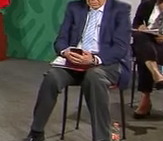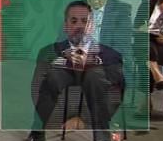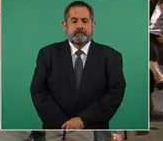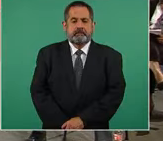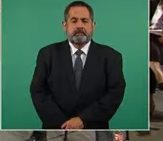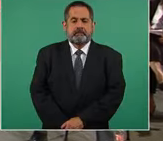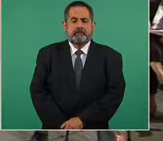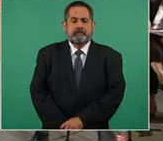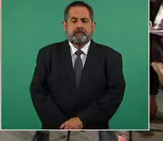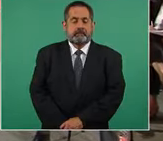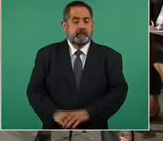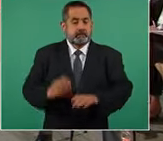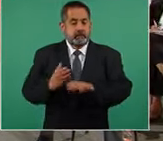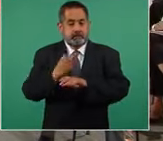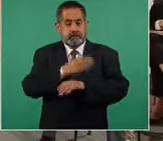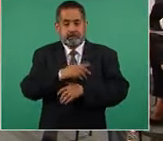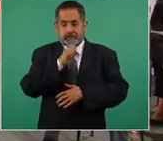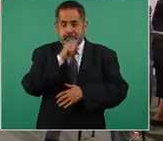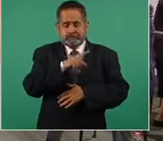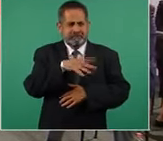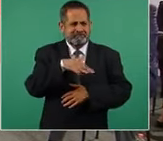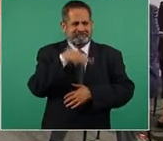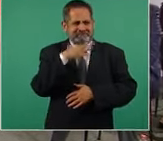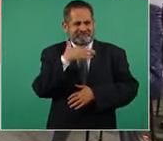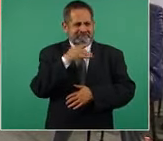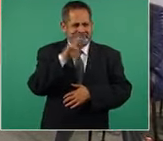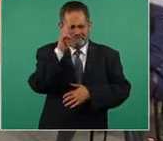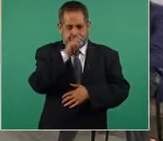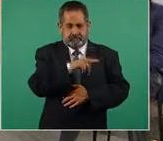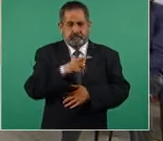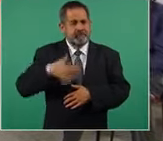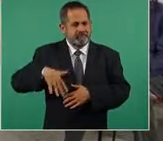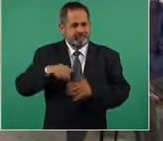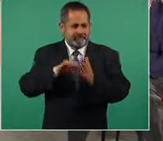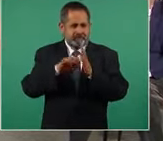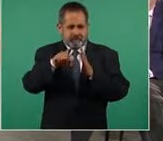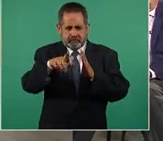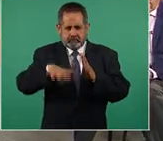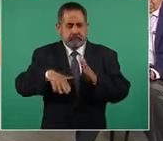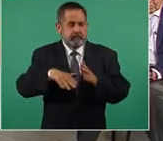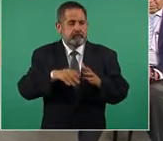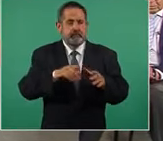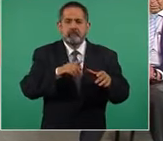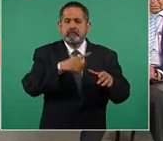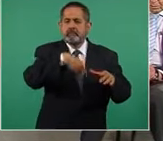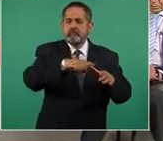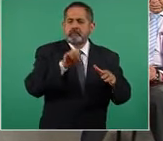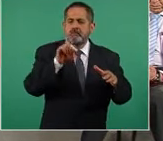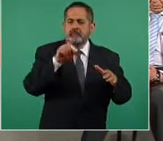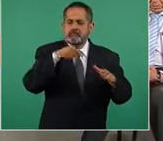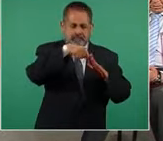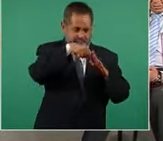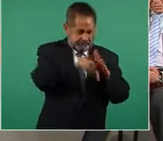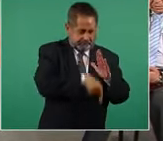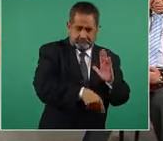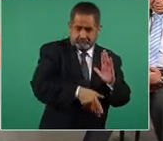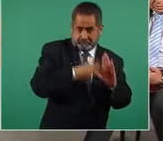Ya hay muchísimos ejemplos. Esto que estás mencionando de los pozos de agua,